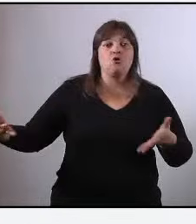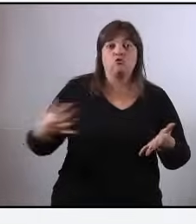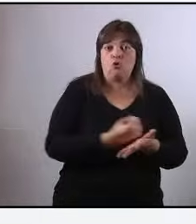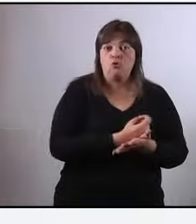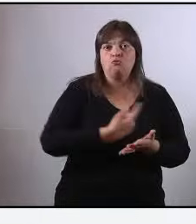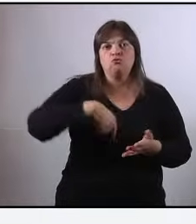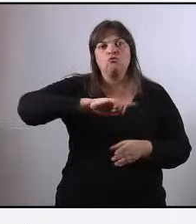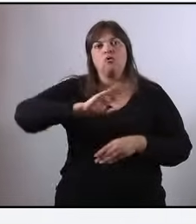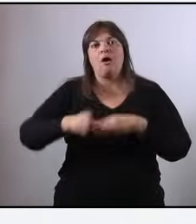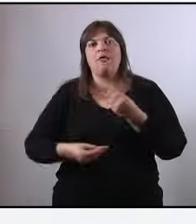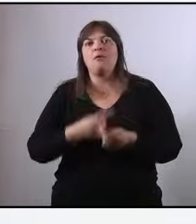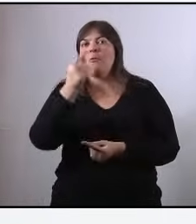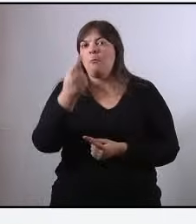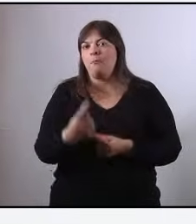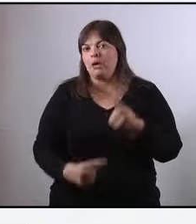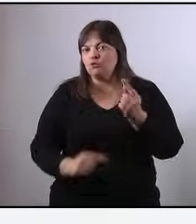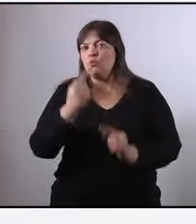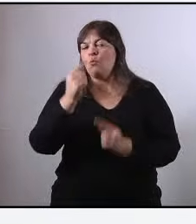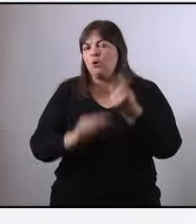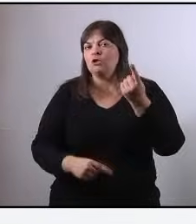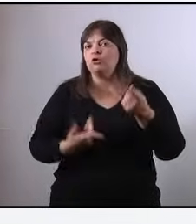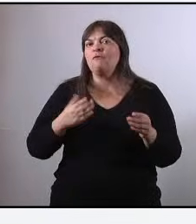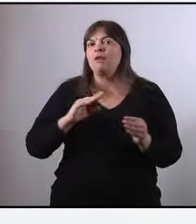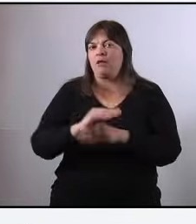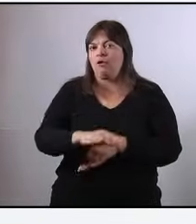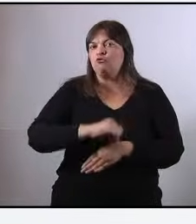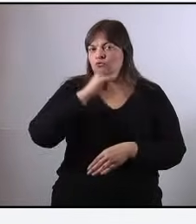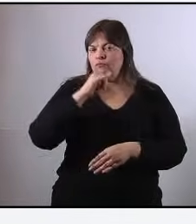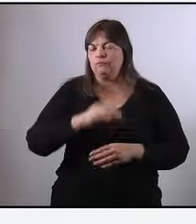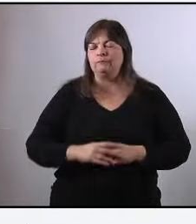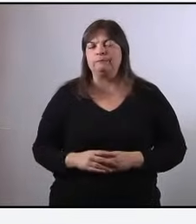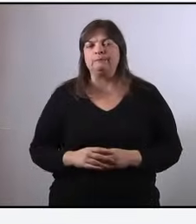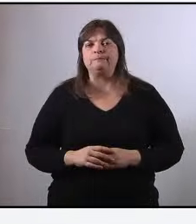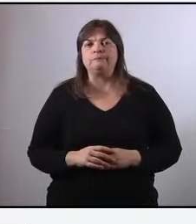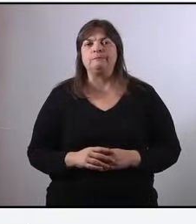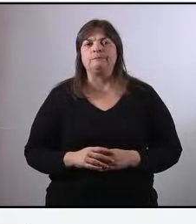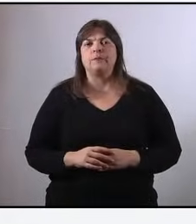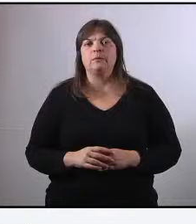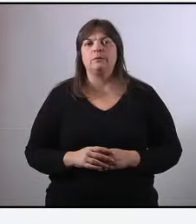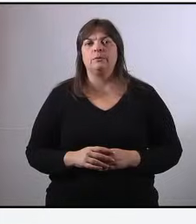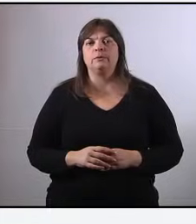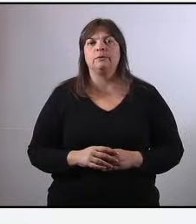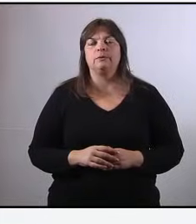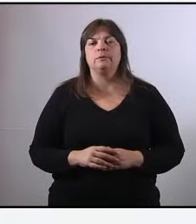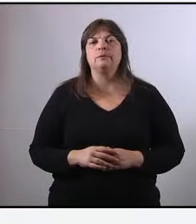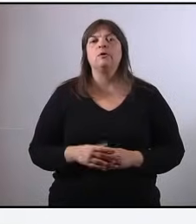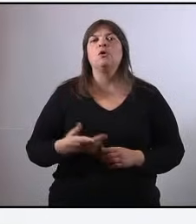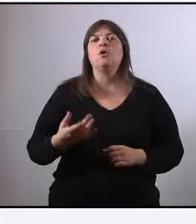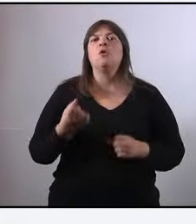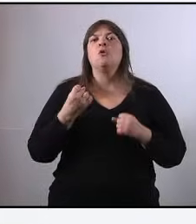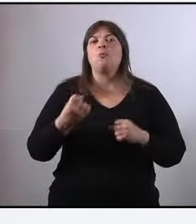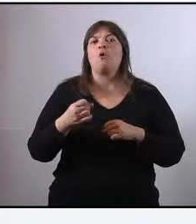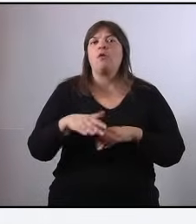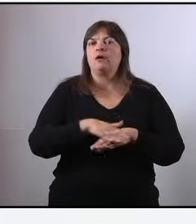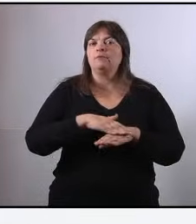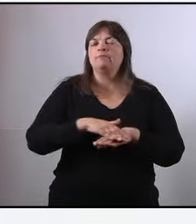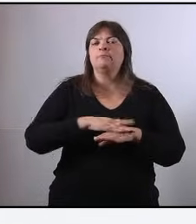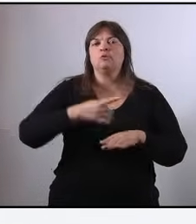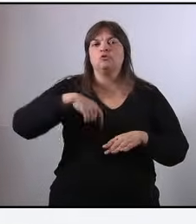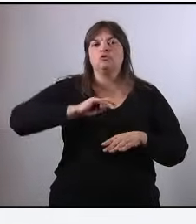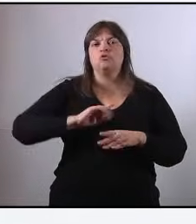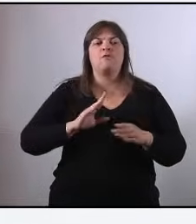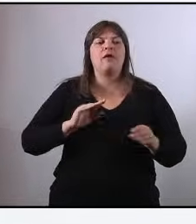hacemos con presupuesto y con financiación suficiente. Nuestro Ejecutivo viene complementando la